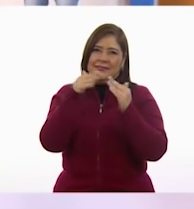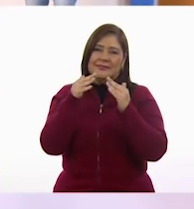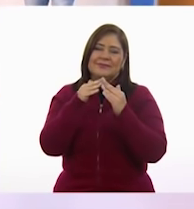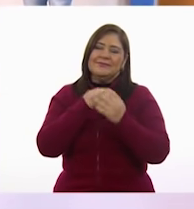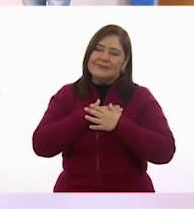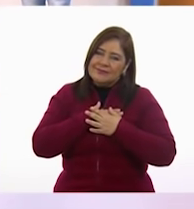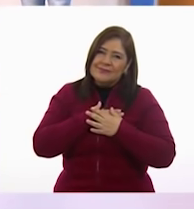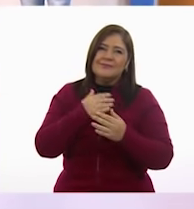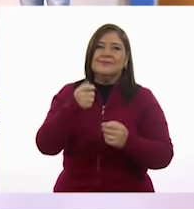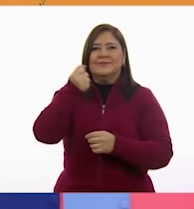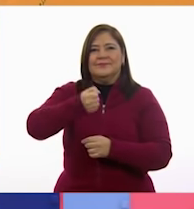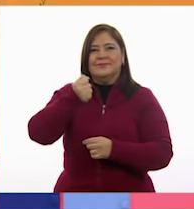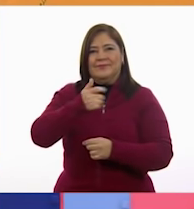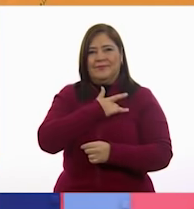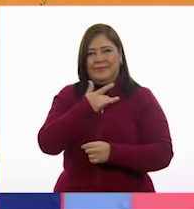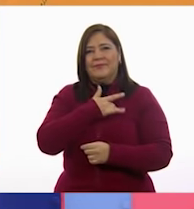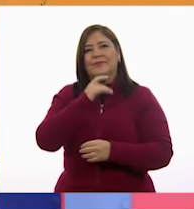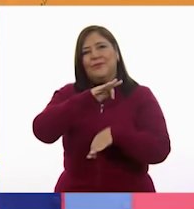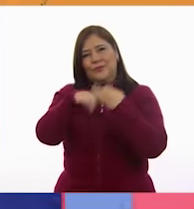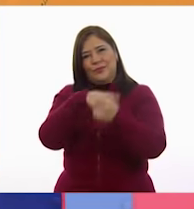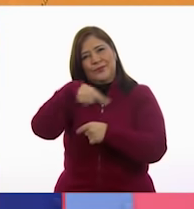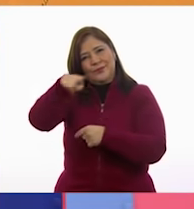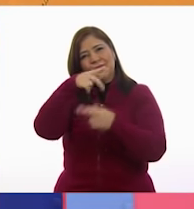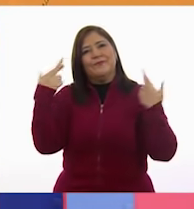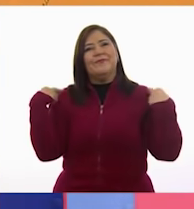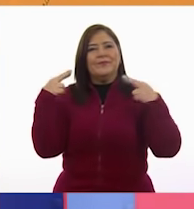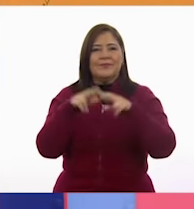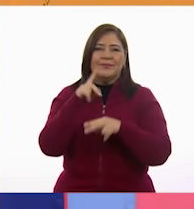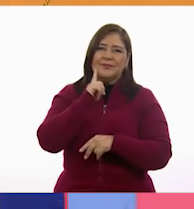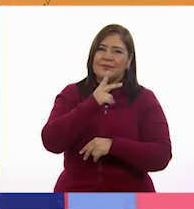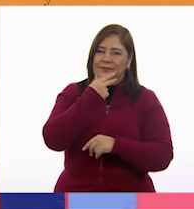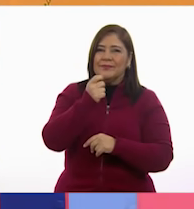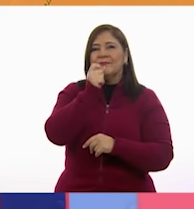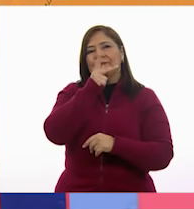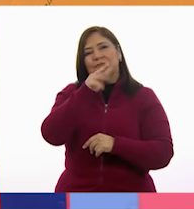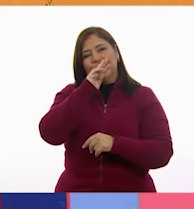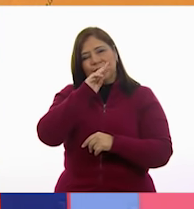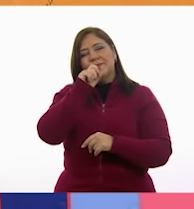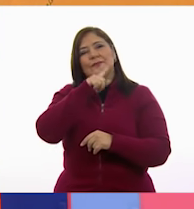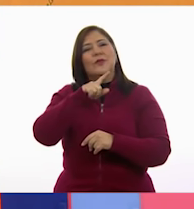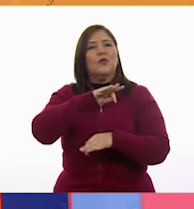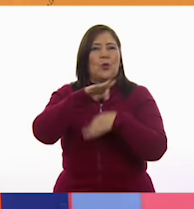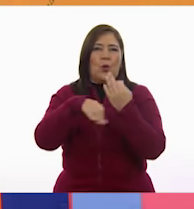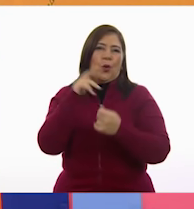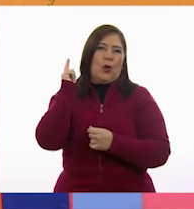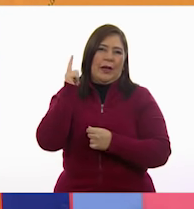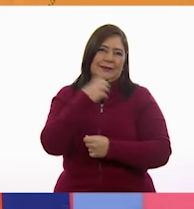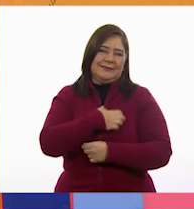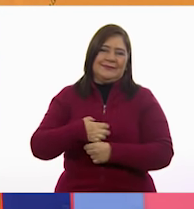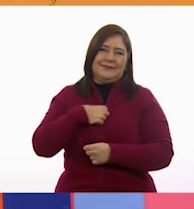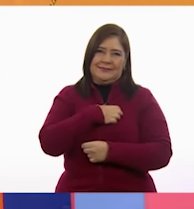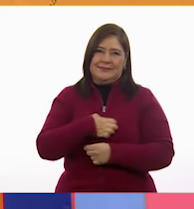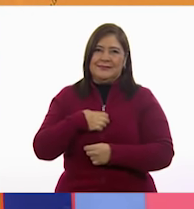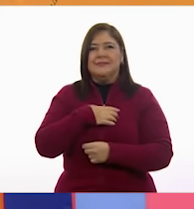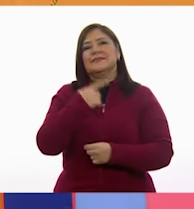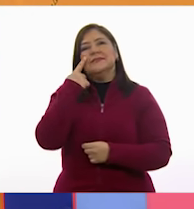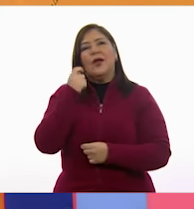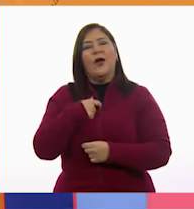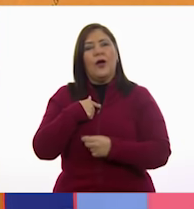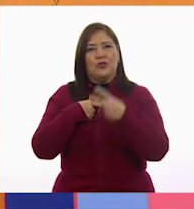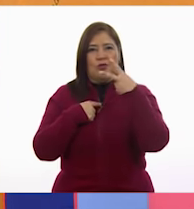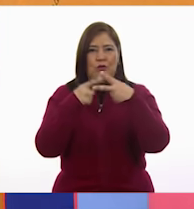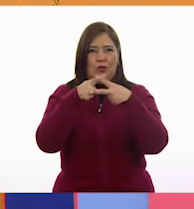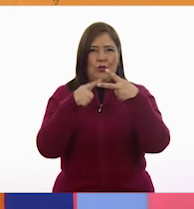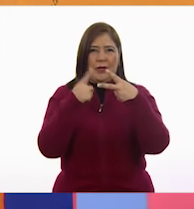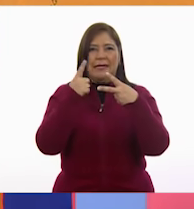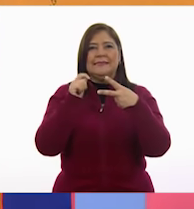encuentren muy bien. Saludos también a todos los profes, a todos los padres de familia y que todos estemos muy contentos. Y hoy haremos actividades muy divertidas.